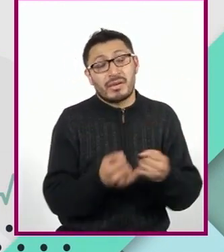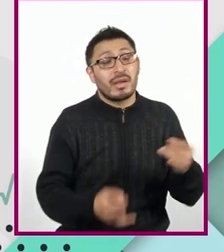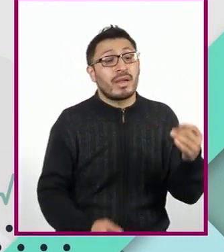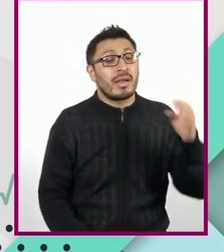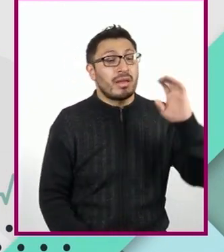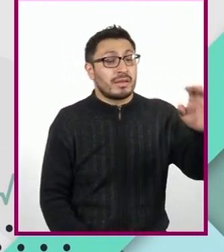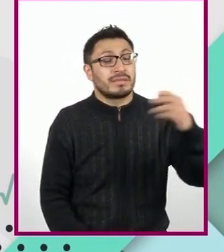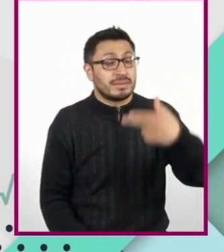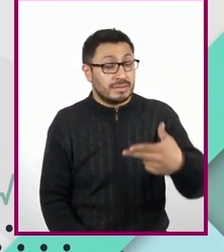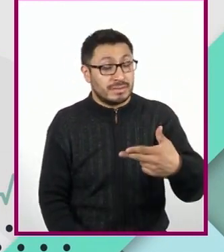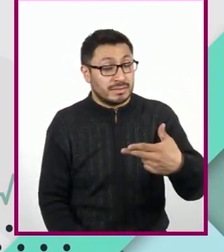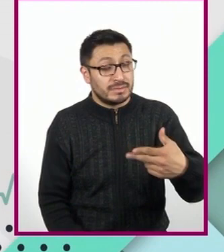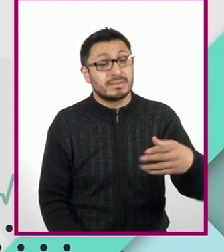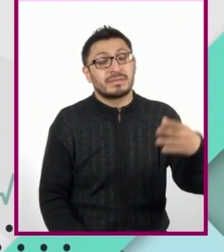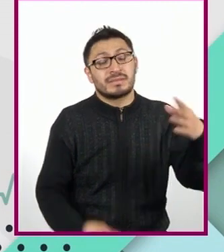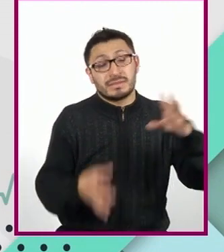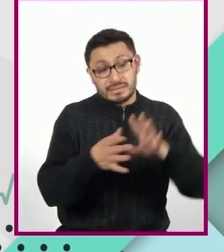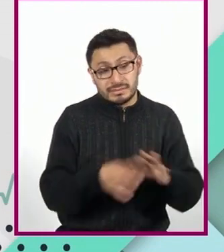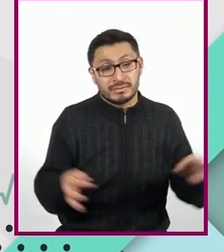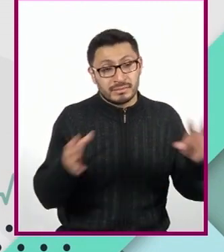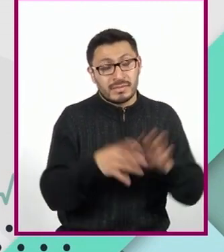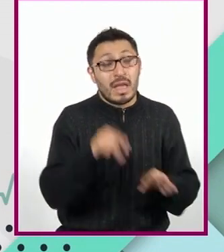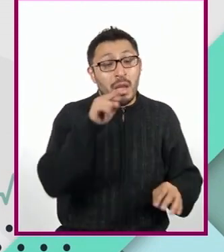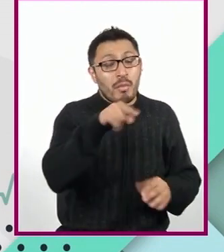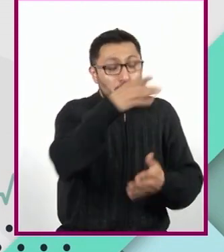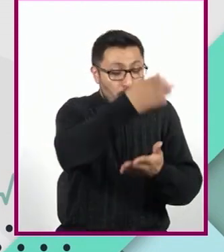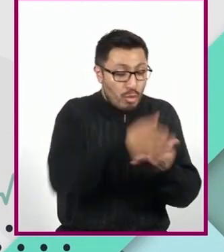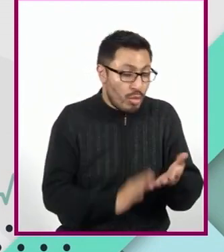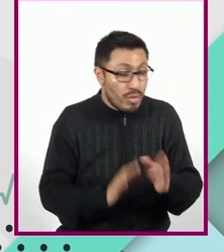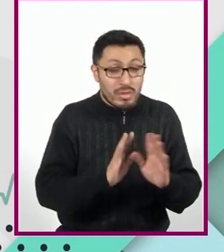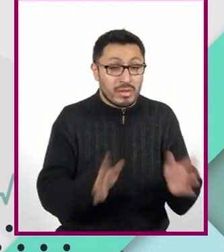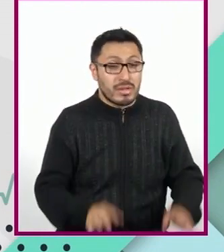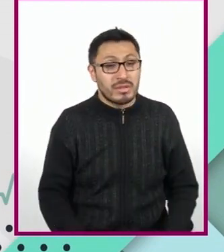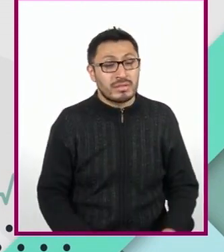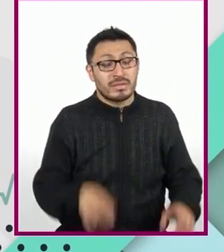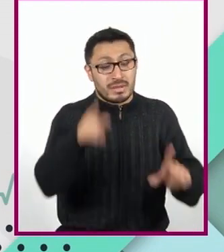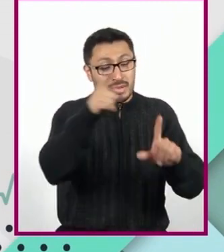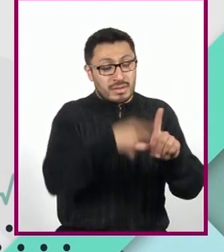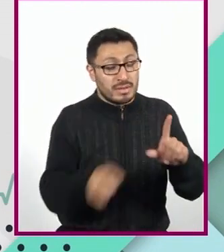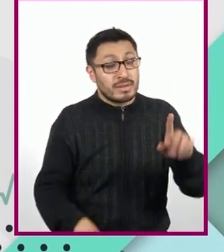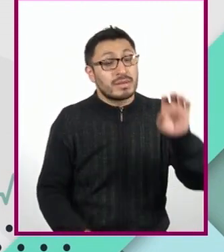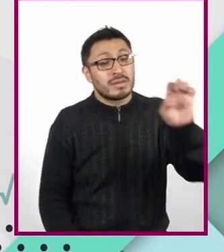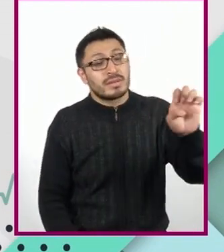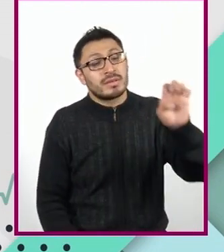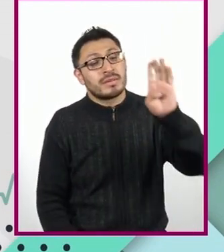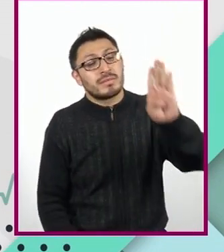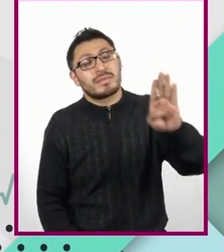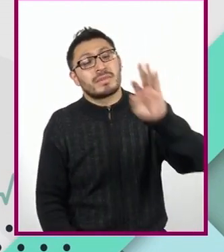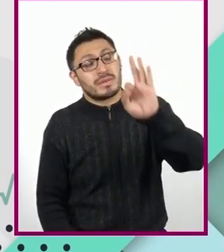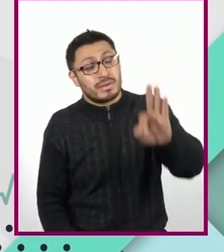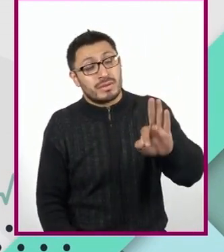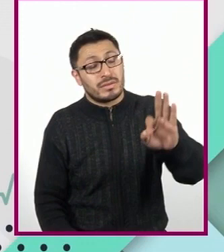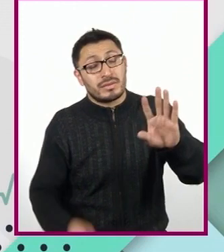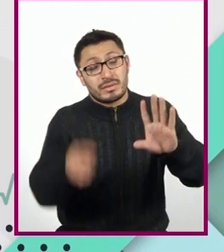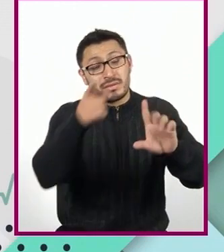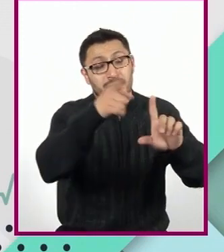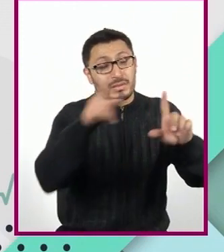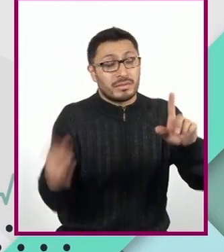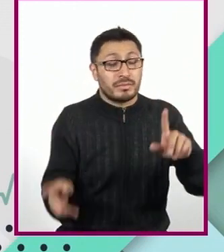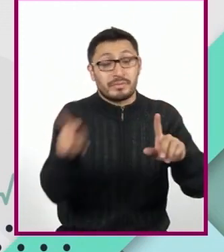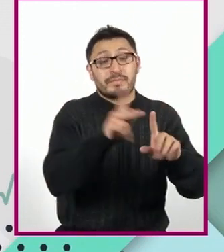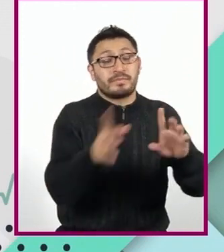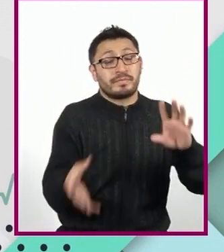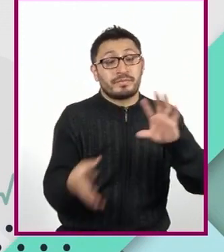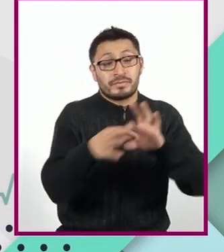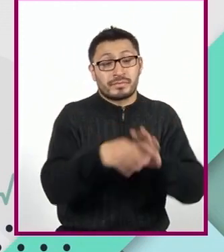segmento CH por definición de punto medio. El ángulo EBF es congruente con el